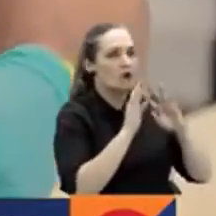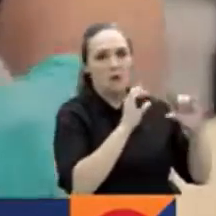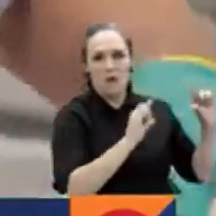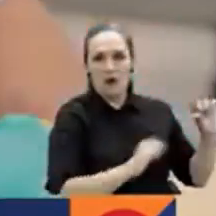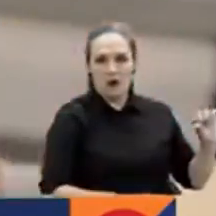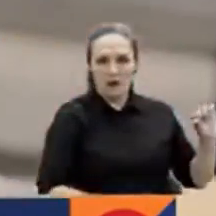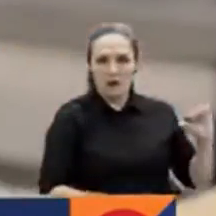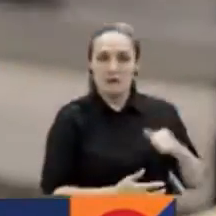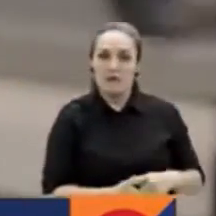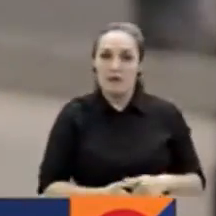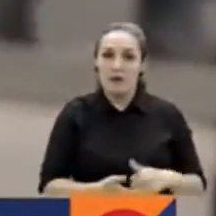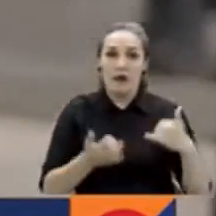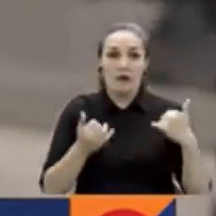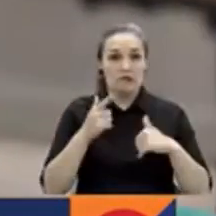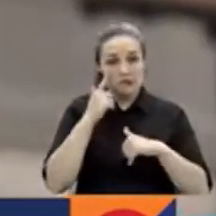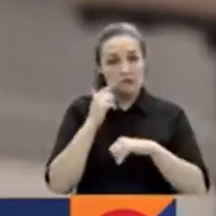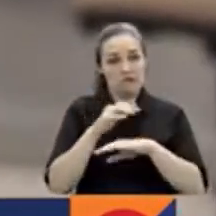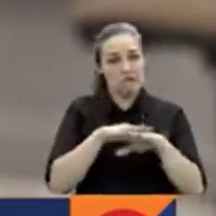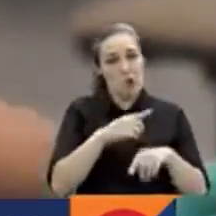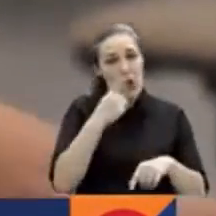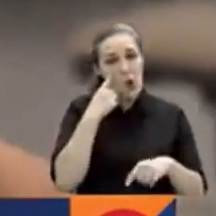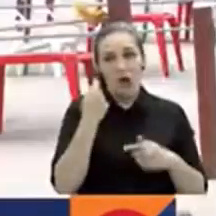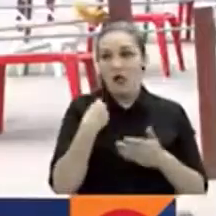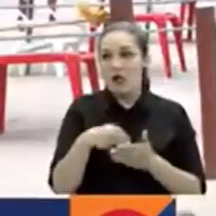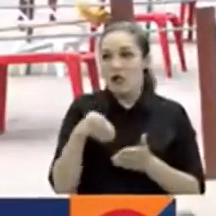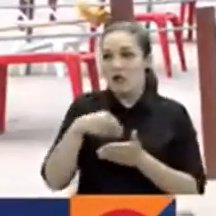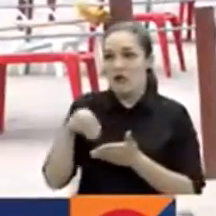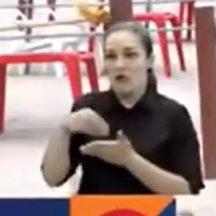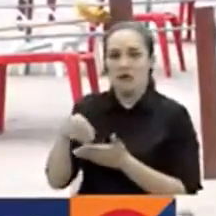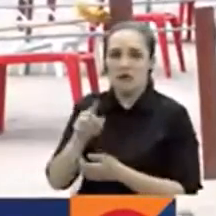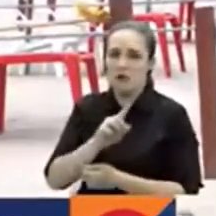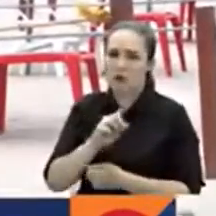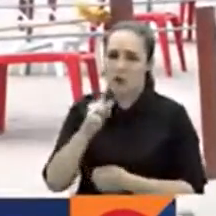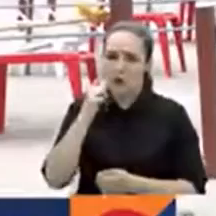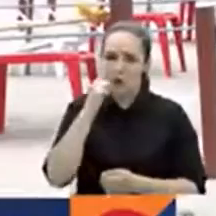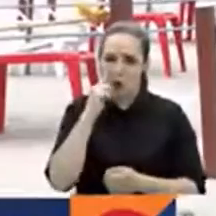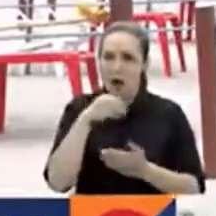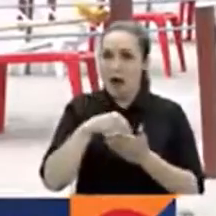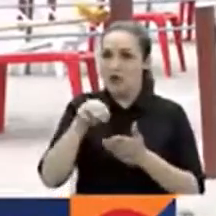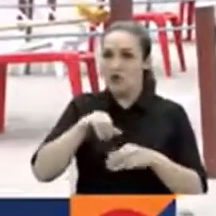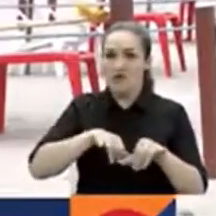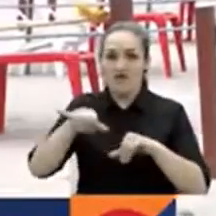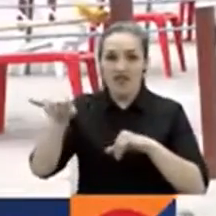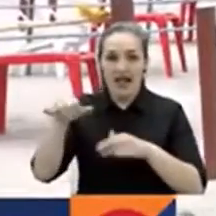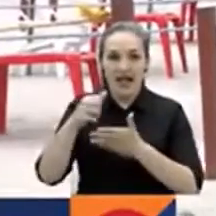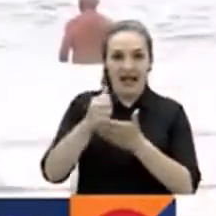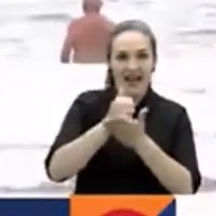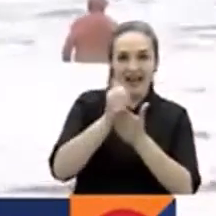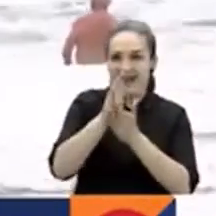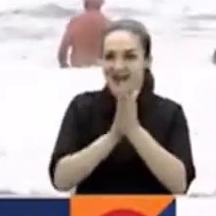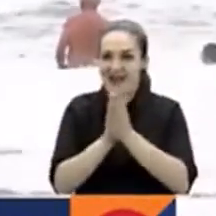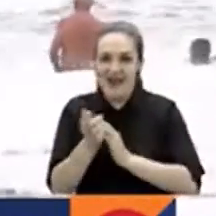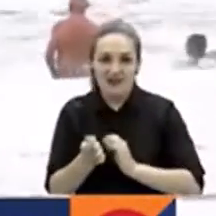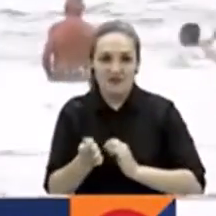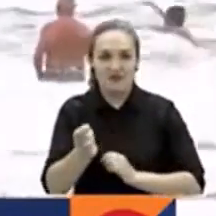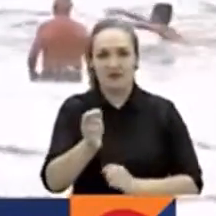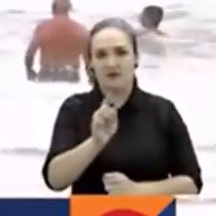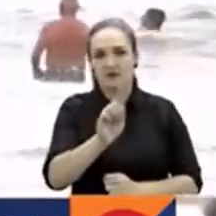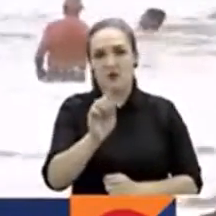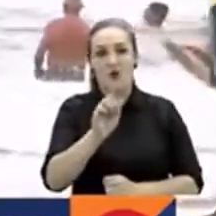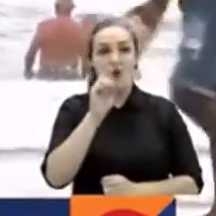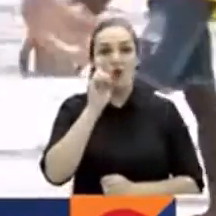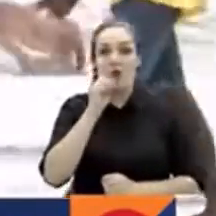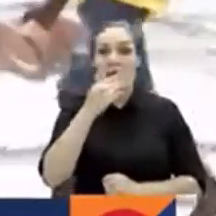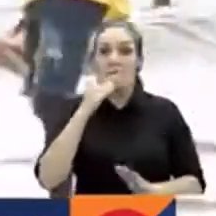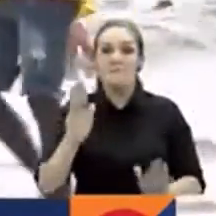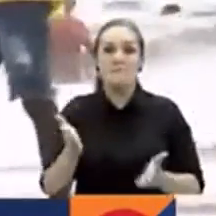Expertos coinciden en advertir prudencia en el consumo, en especial en gastos de viajes a créditos para los próximos días, porque no prevén